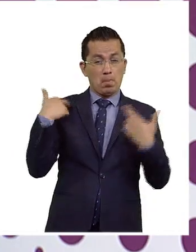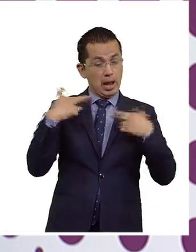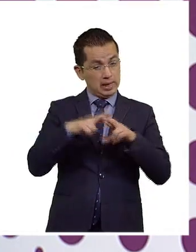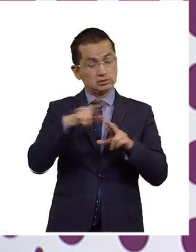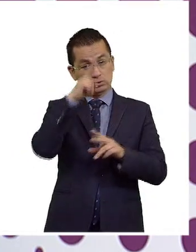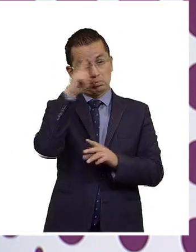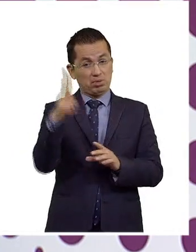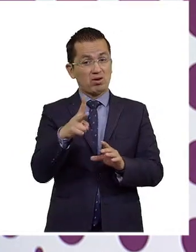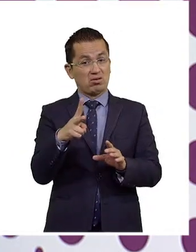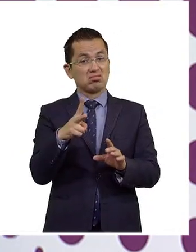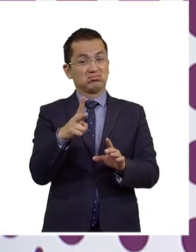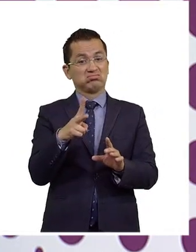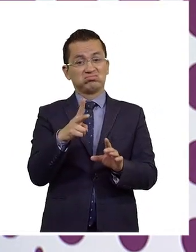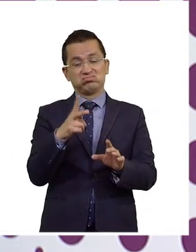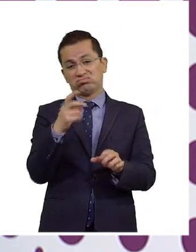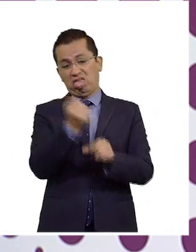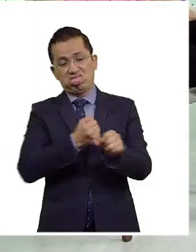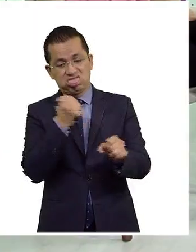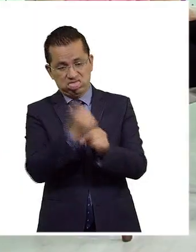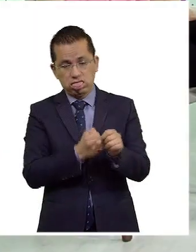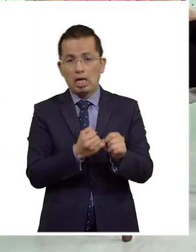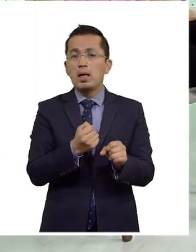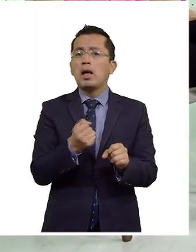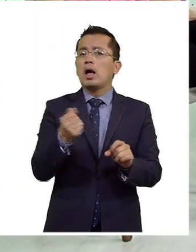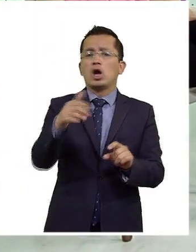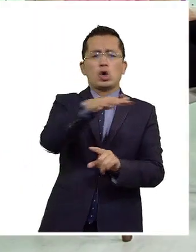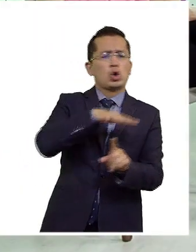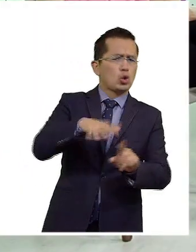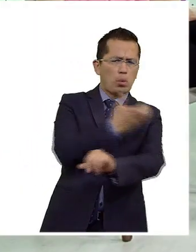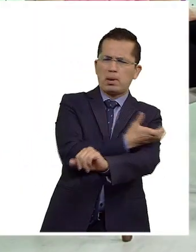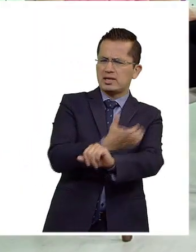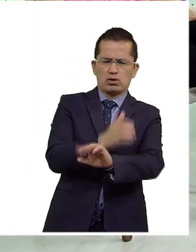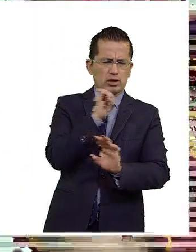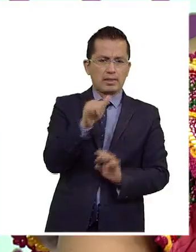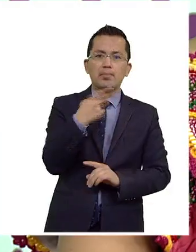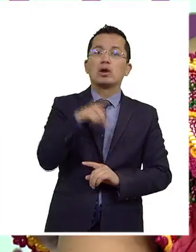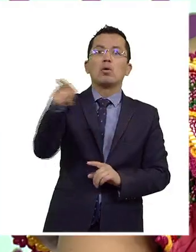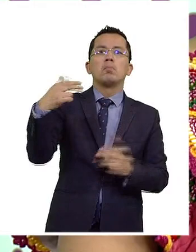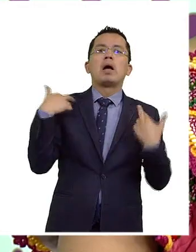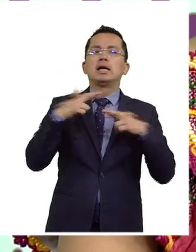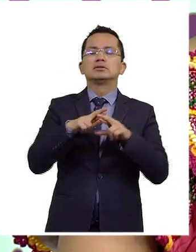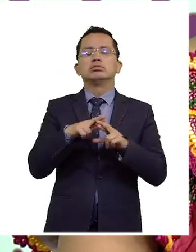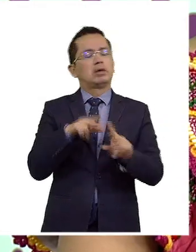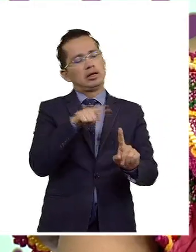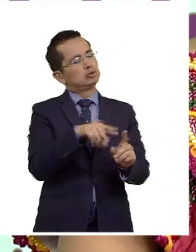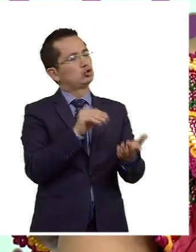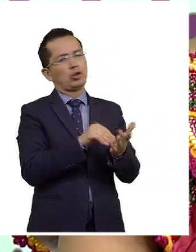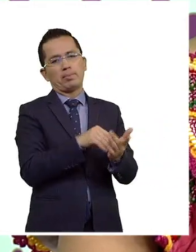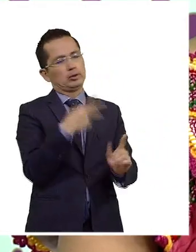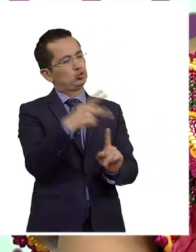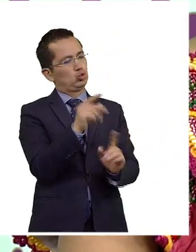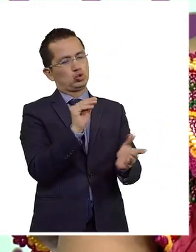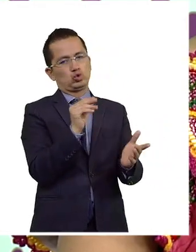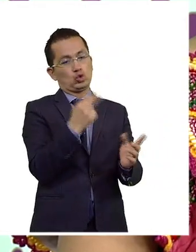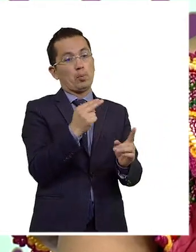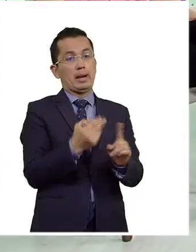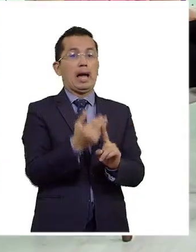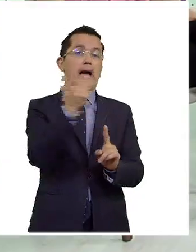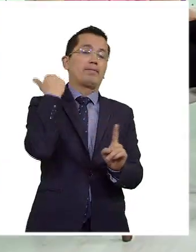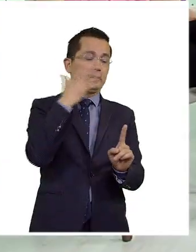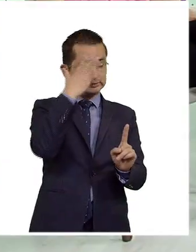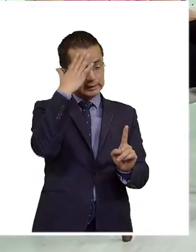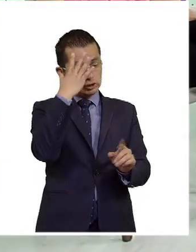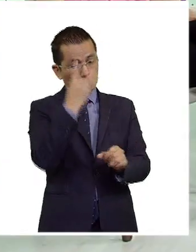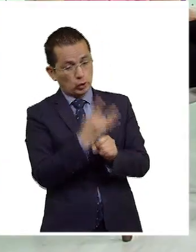De las autoridades sí. Es decir, insisten en nombrarlos con su nombre anterior, insisten en llamarle